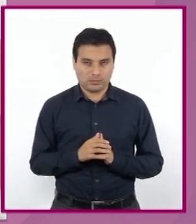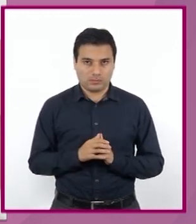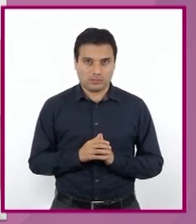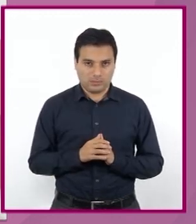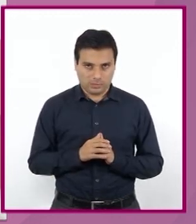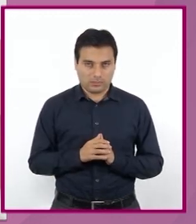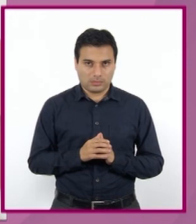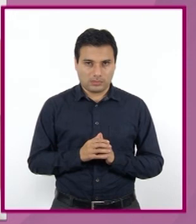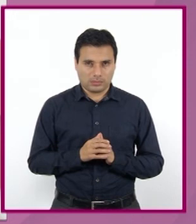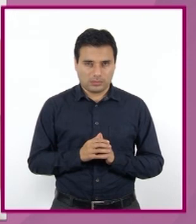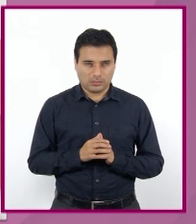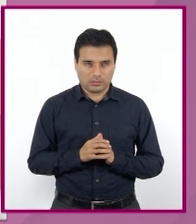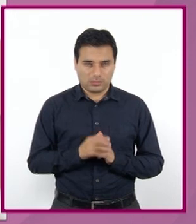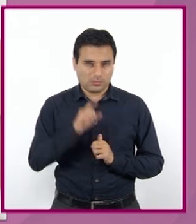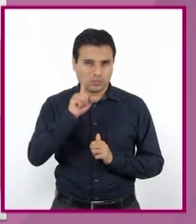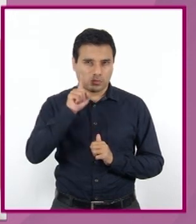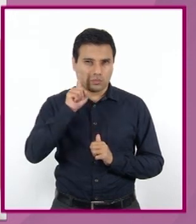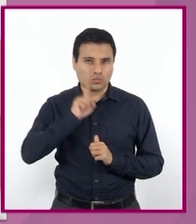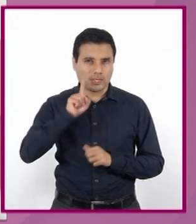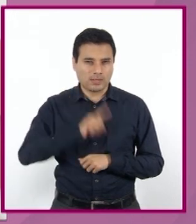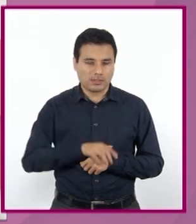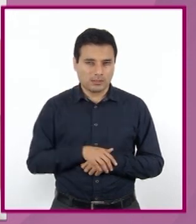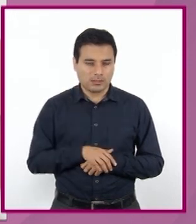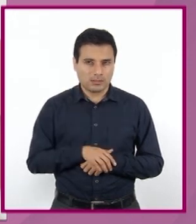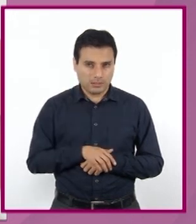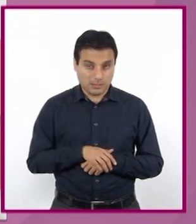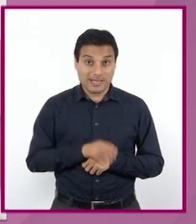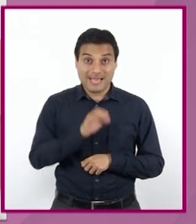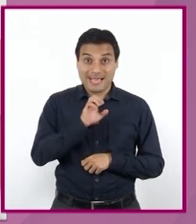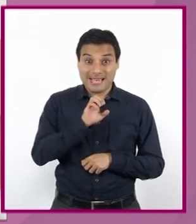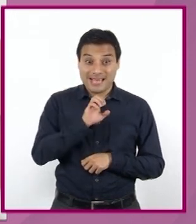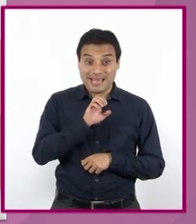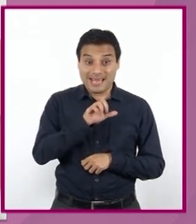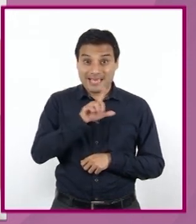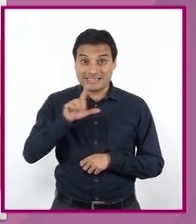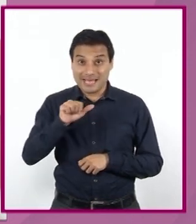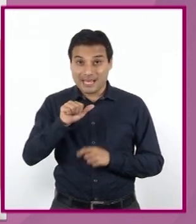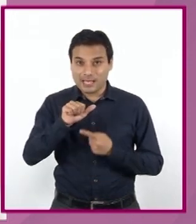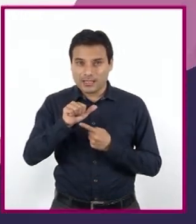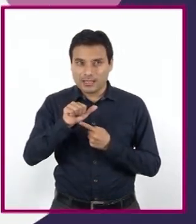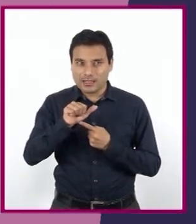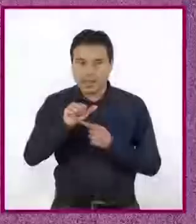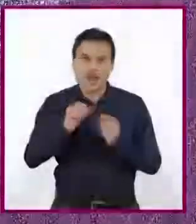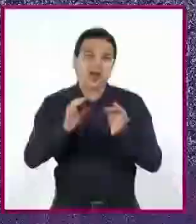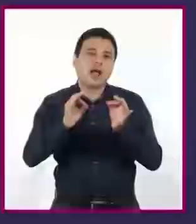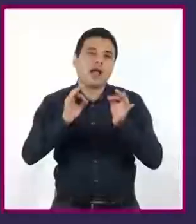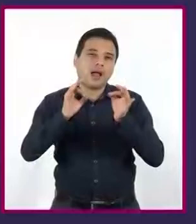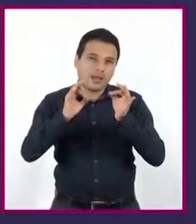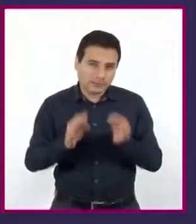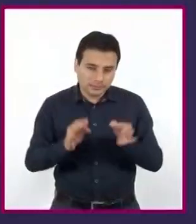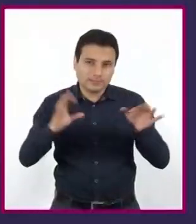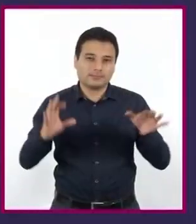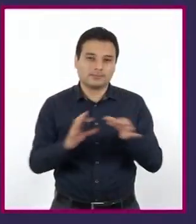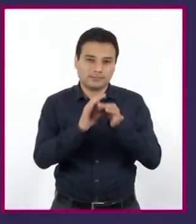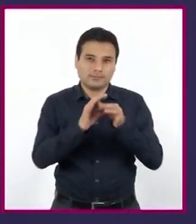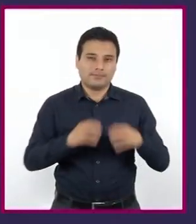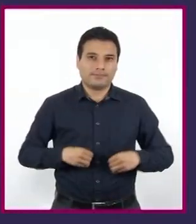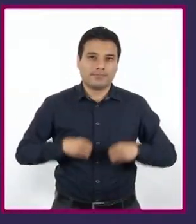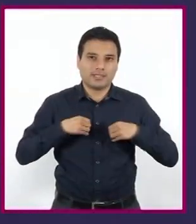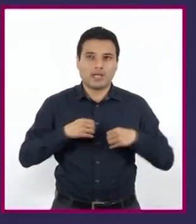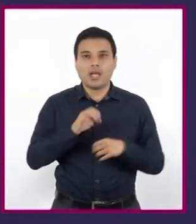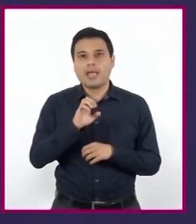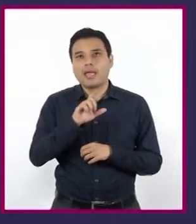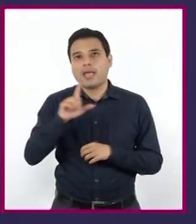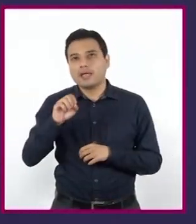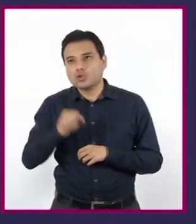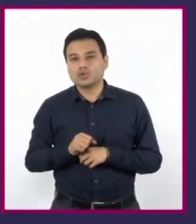género femenino, por lo que el pronombre ella es el adecuado. Sustituir por otro como ellos